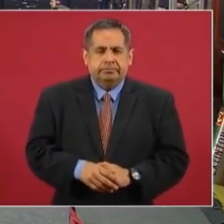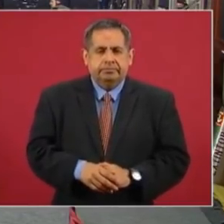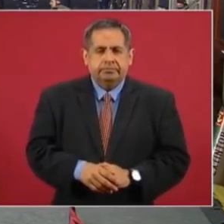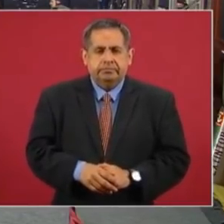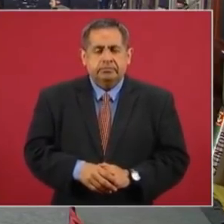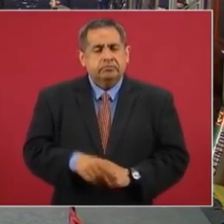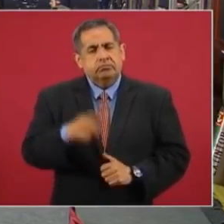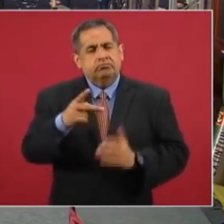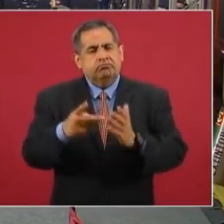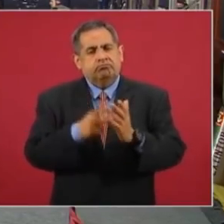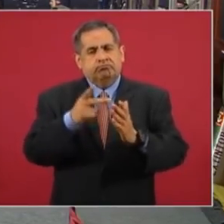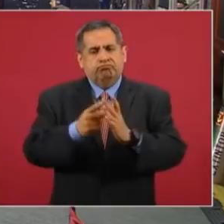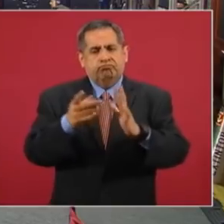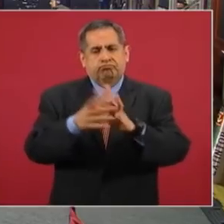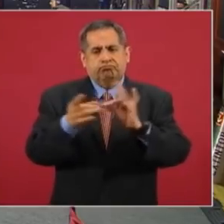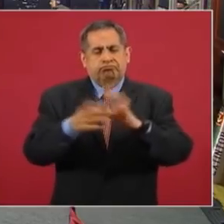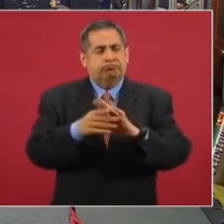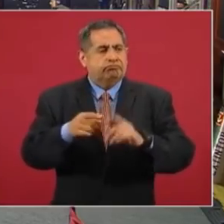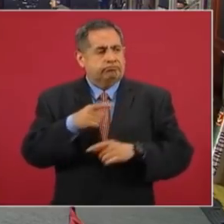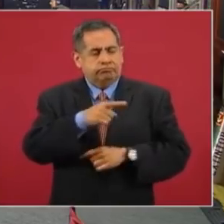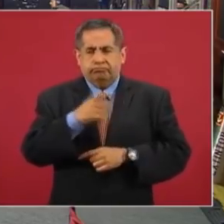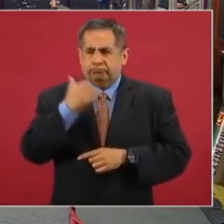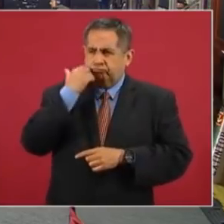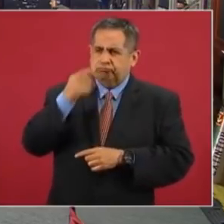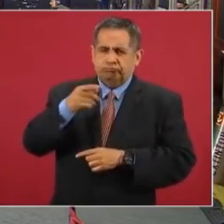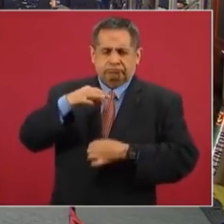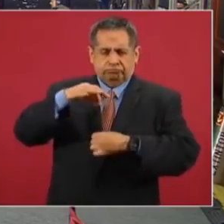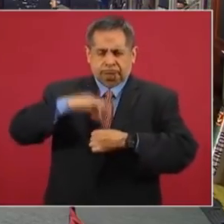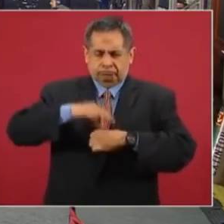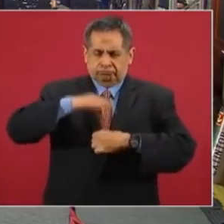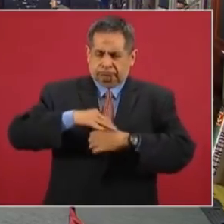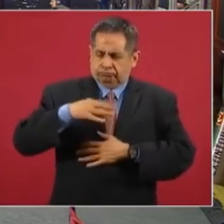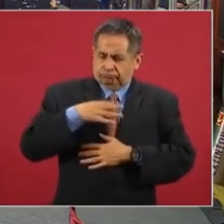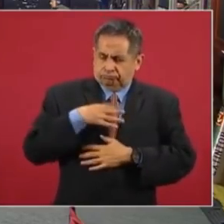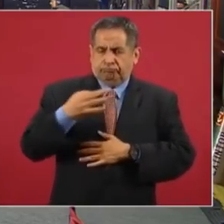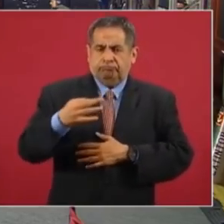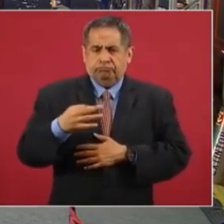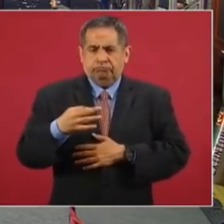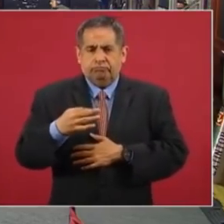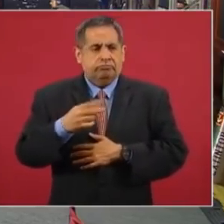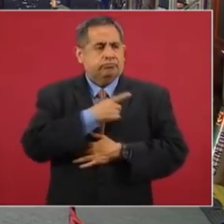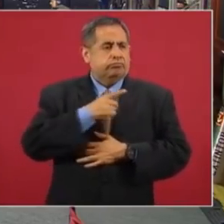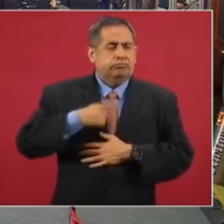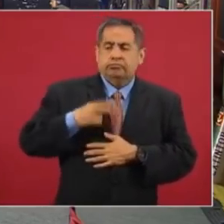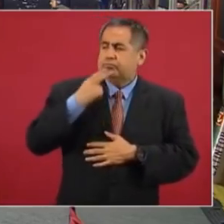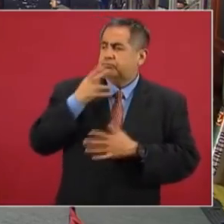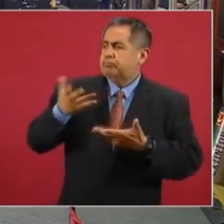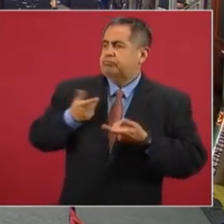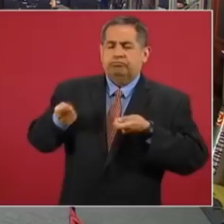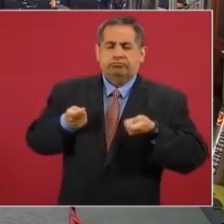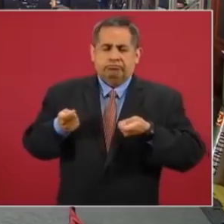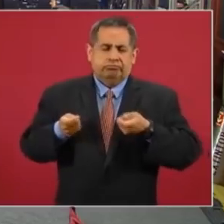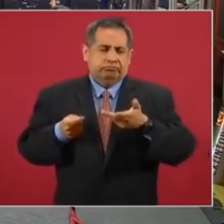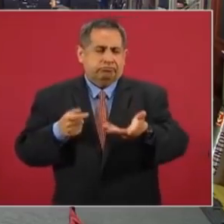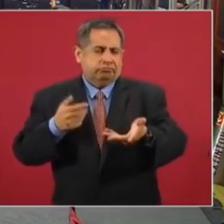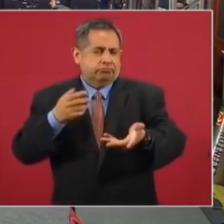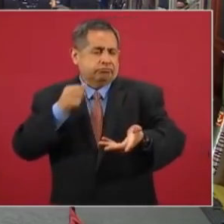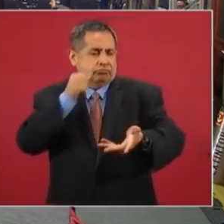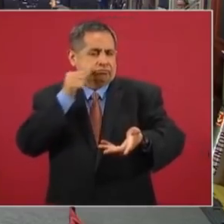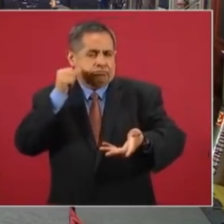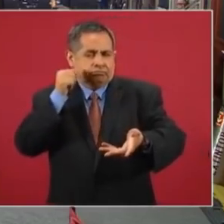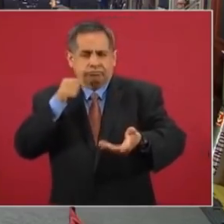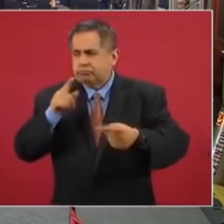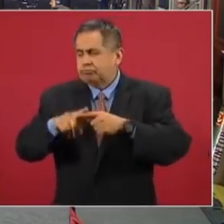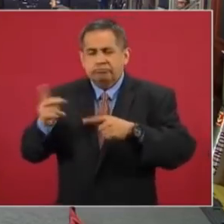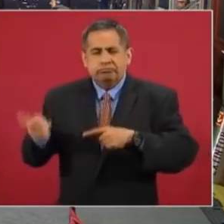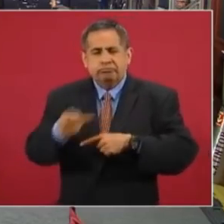usted en varias ocasiones ha dicho que quien aspira a un cargo de elección no debe usar el aparato gubernamental. Algo mencionaba el día de ayer ante la pregunta